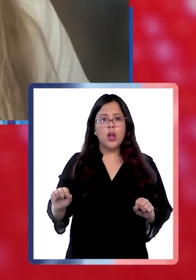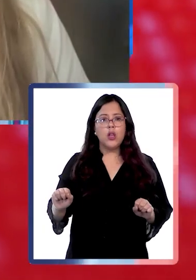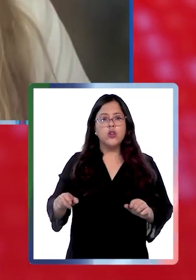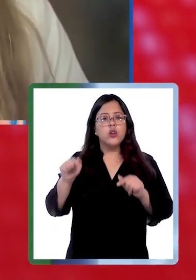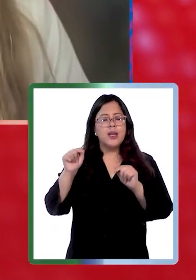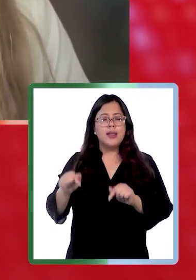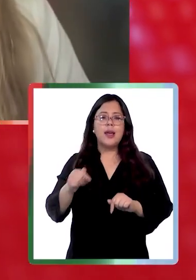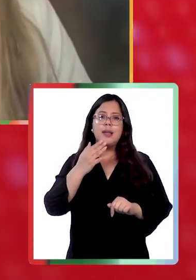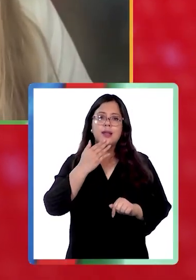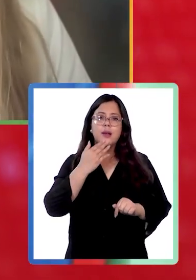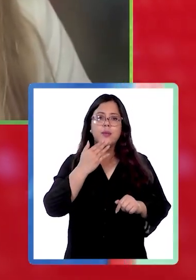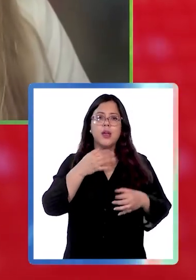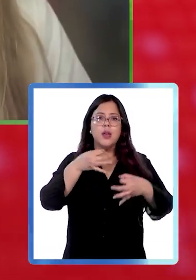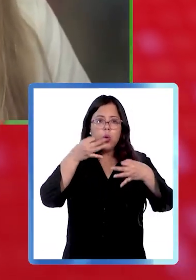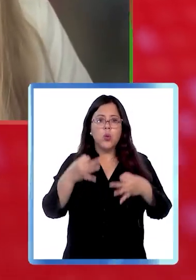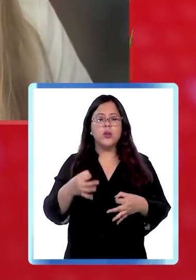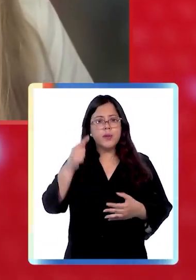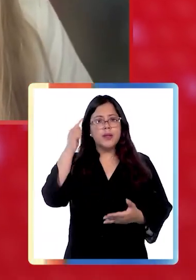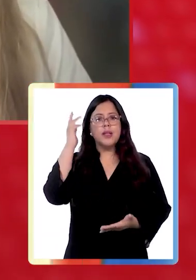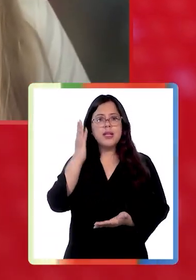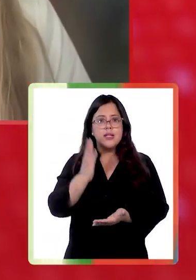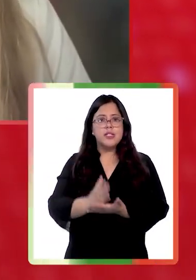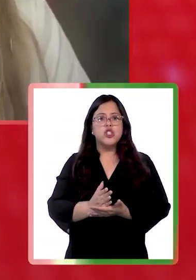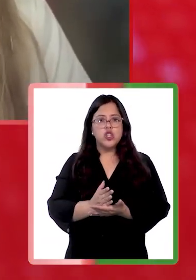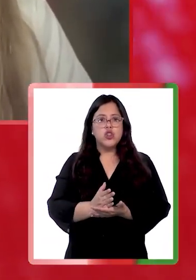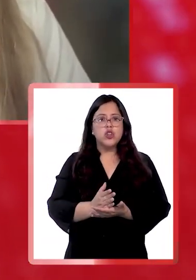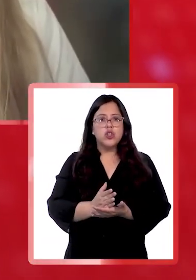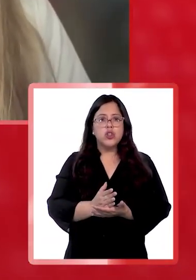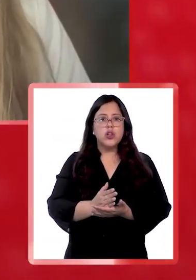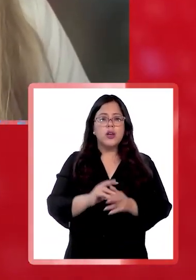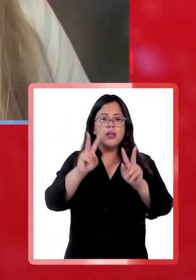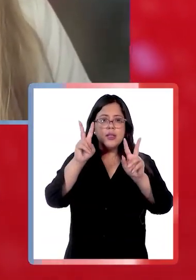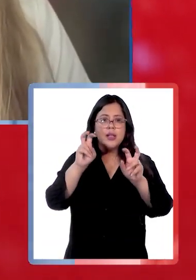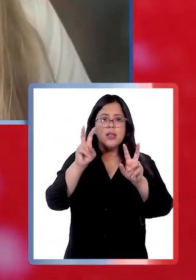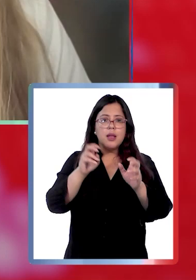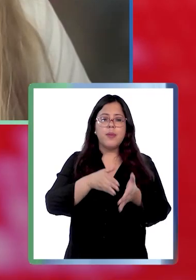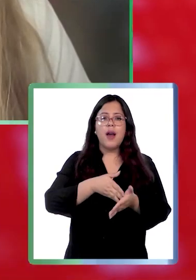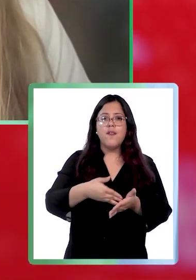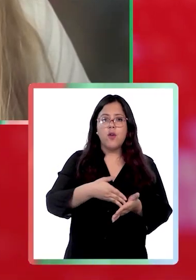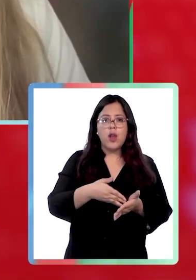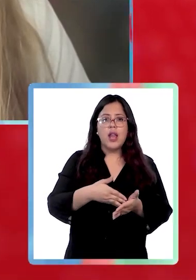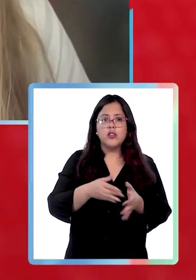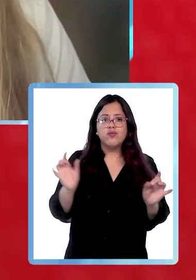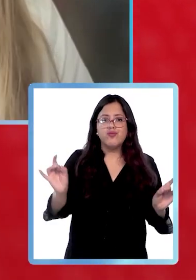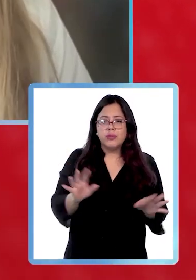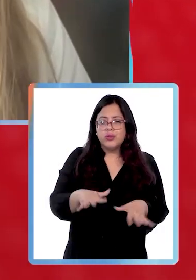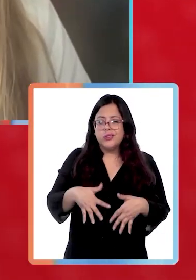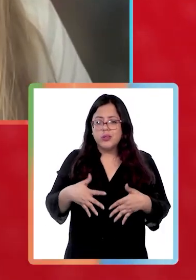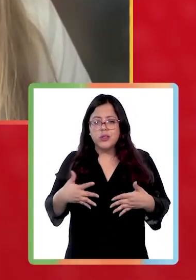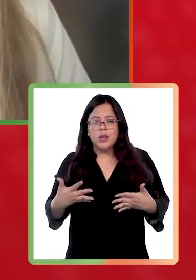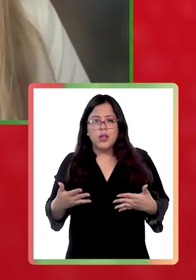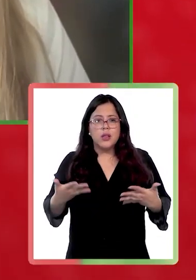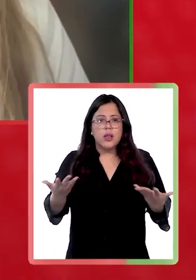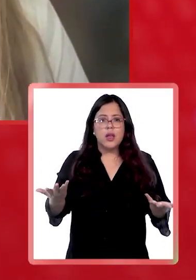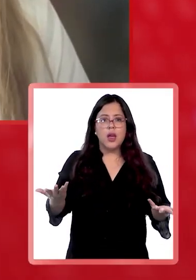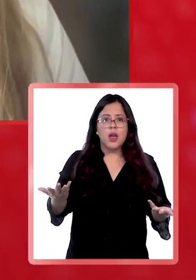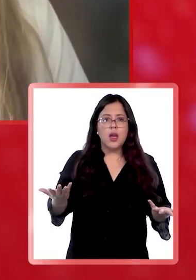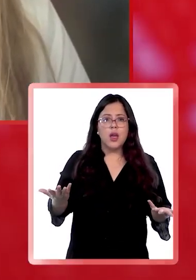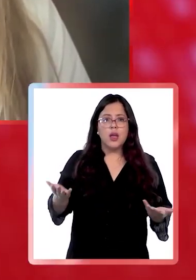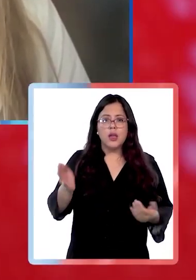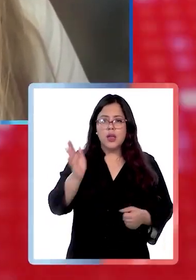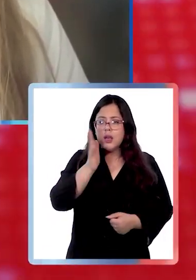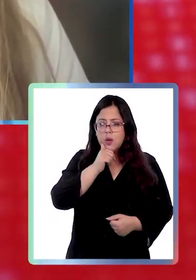dando el consentimiento y desde ahí también tomar acciones en relación a lo vulnerado que se puedan sentir al